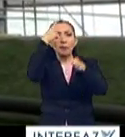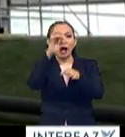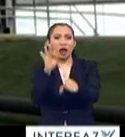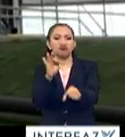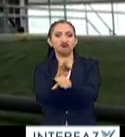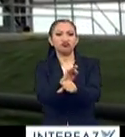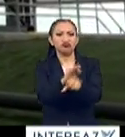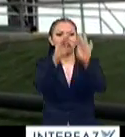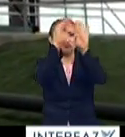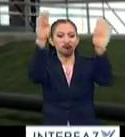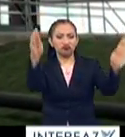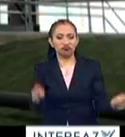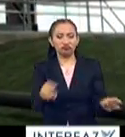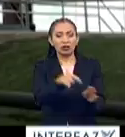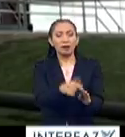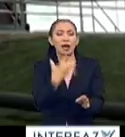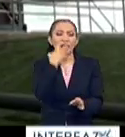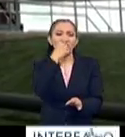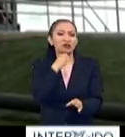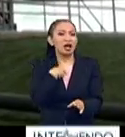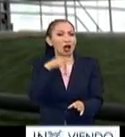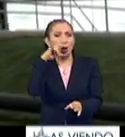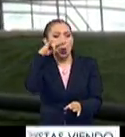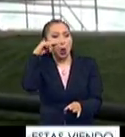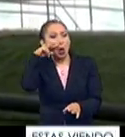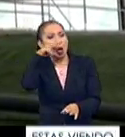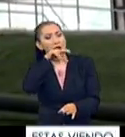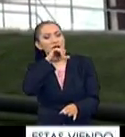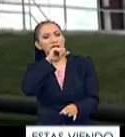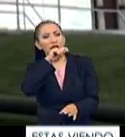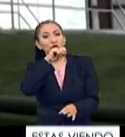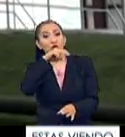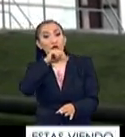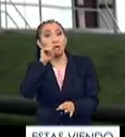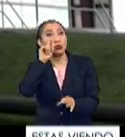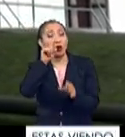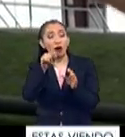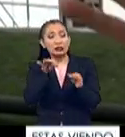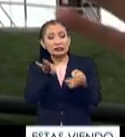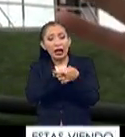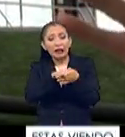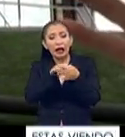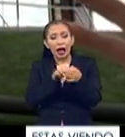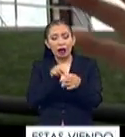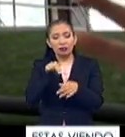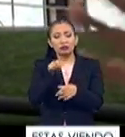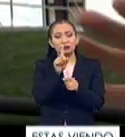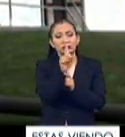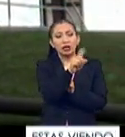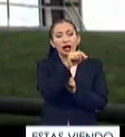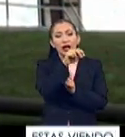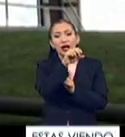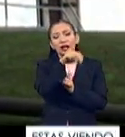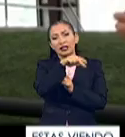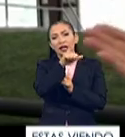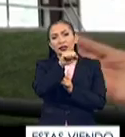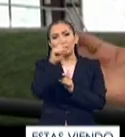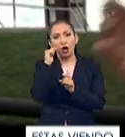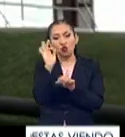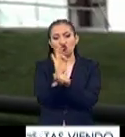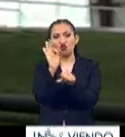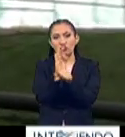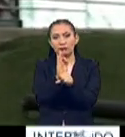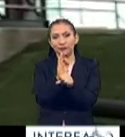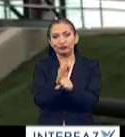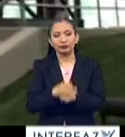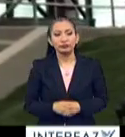protegerlo. Lo triste es que ya no se ve el Saturno cuando se va uno acercando a la NASA, pero lo estamos